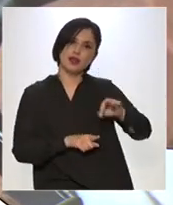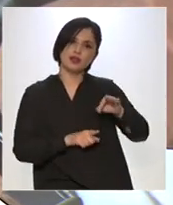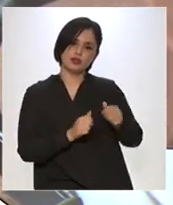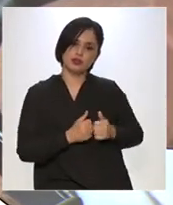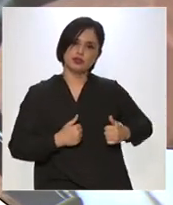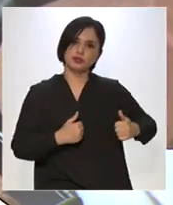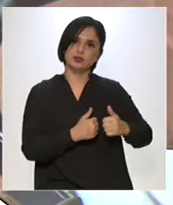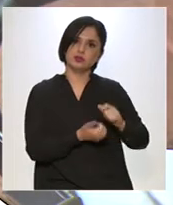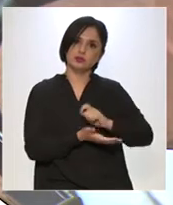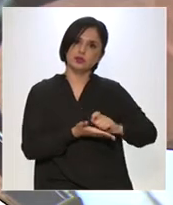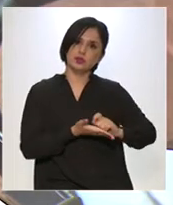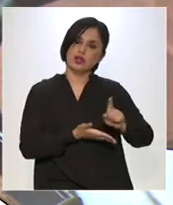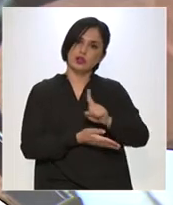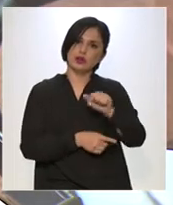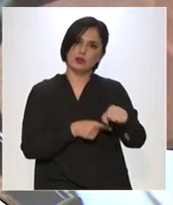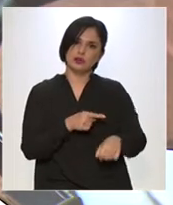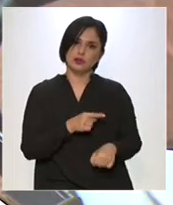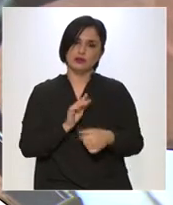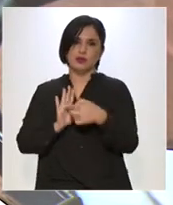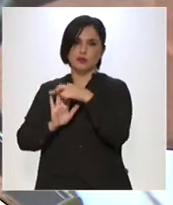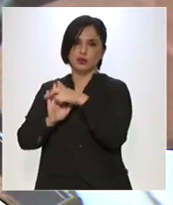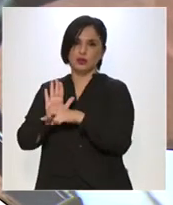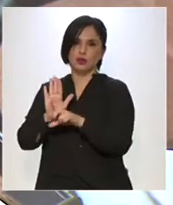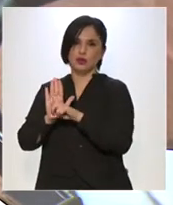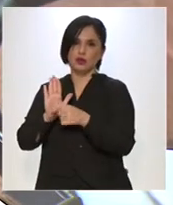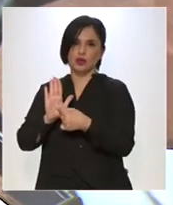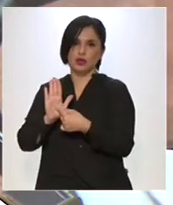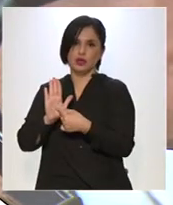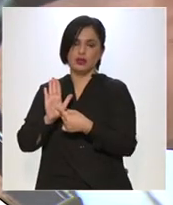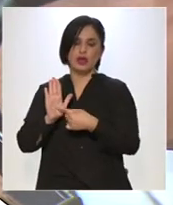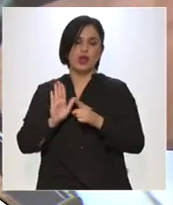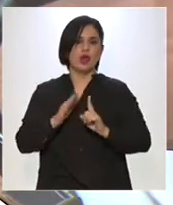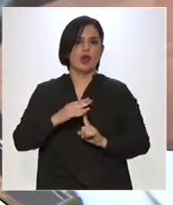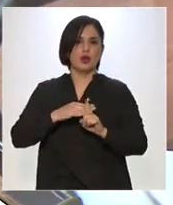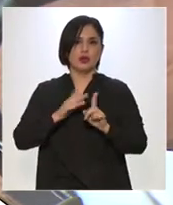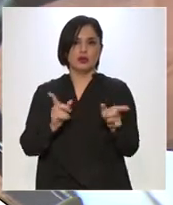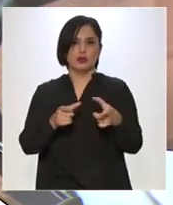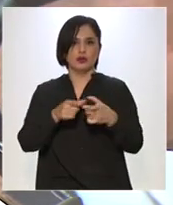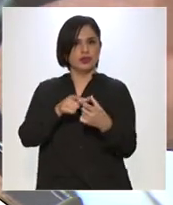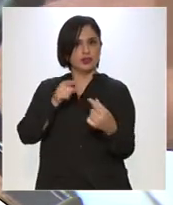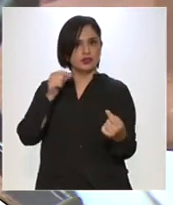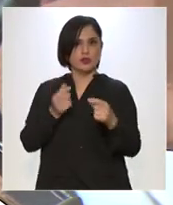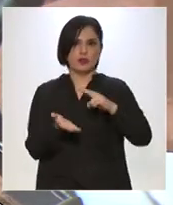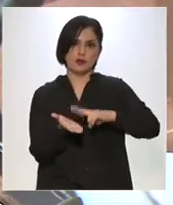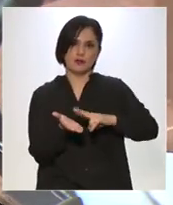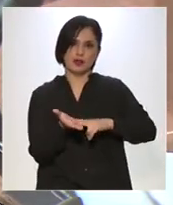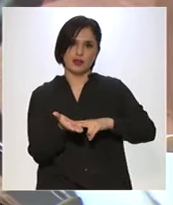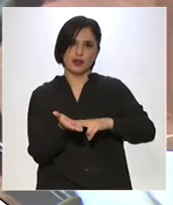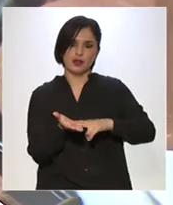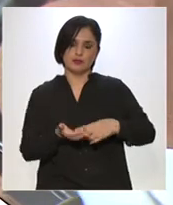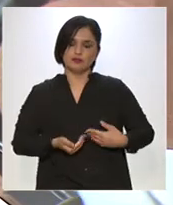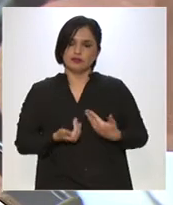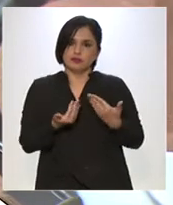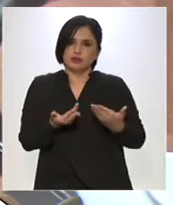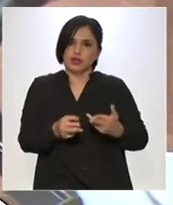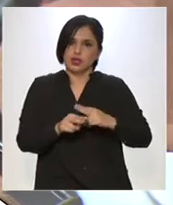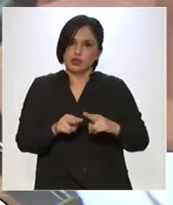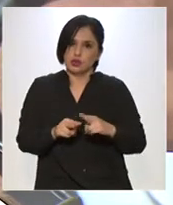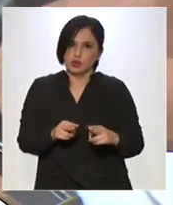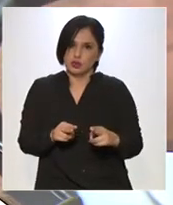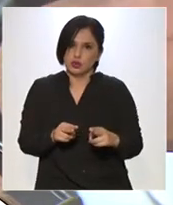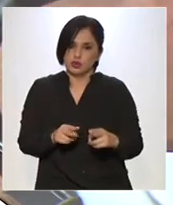inadmisible, porque el proyecto de ley originada en esta moción que crea una Comisión Nacional de Verdad y Reparación, esta comisión